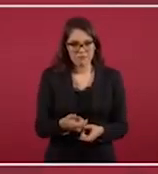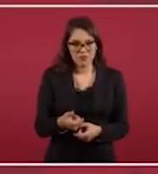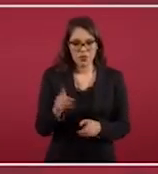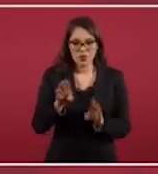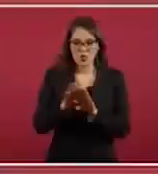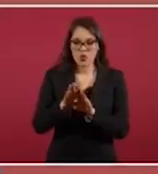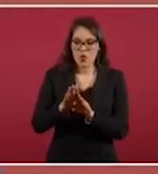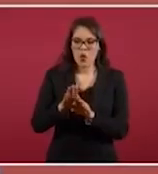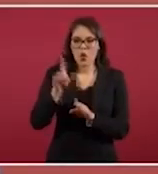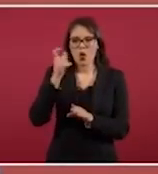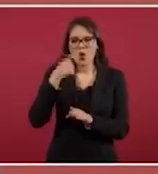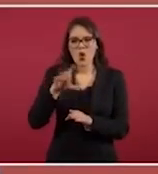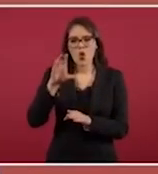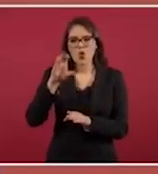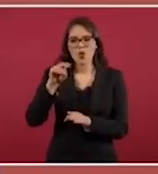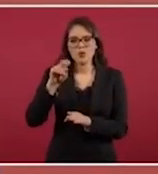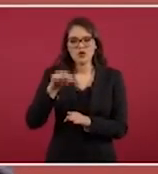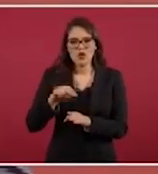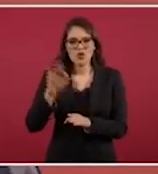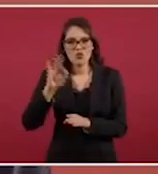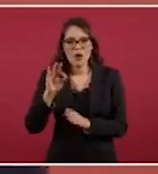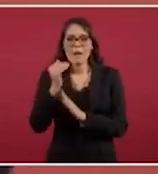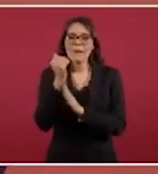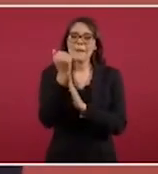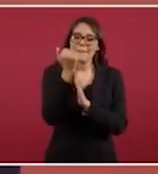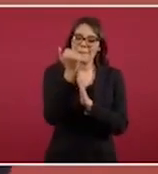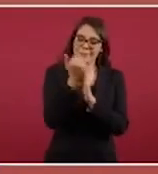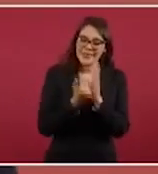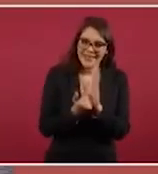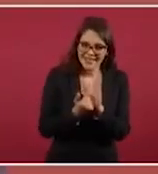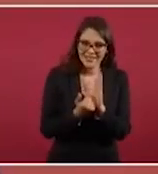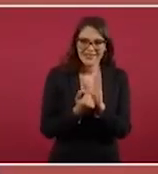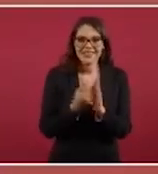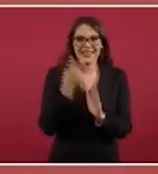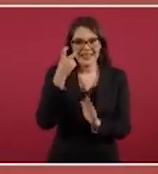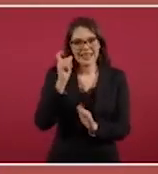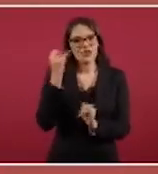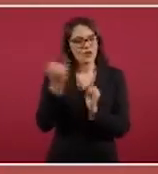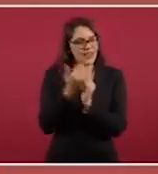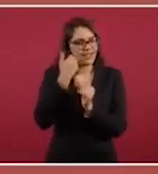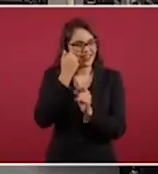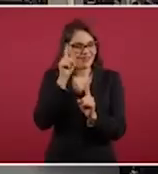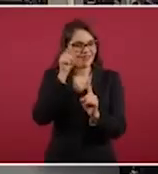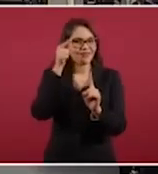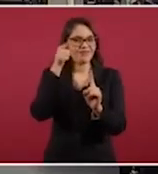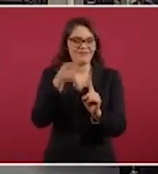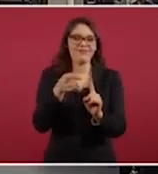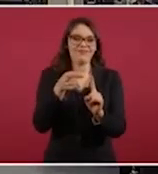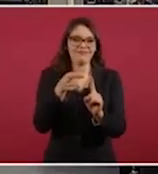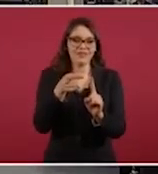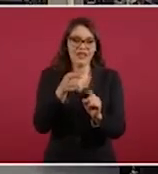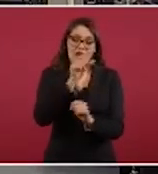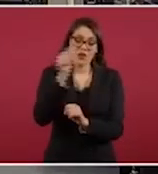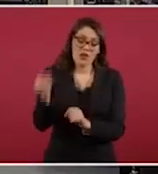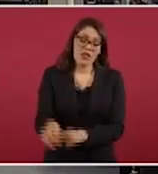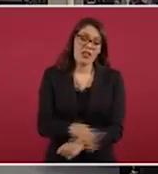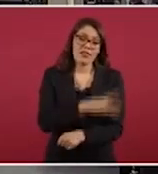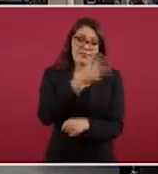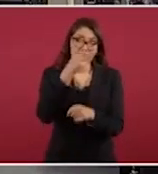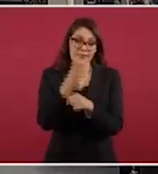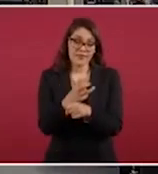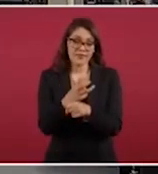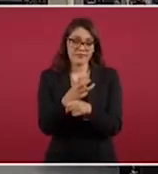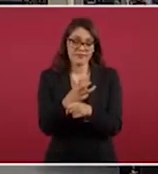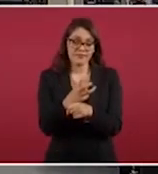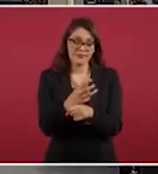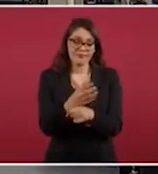bajando comisiones, que ese es un propósito. Y lo tercero es esto que hablamos,